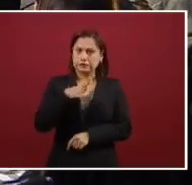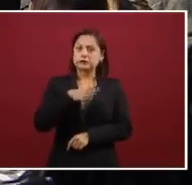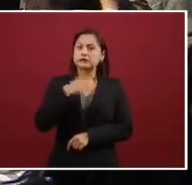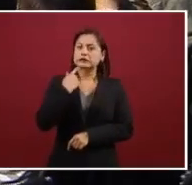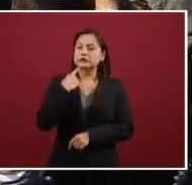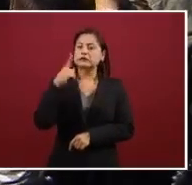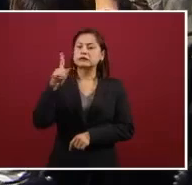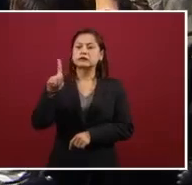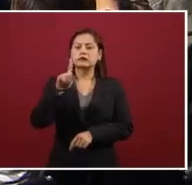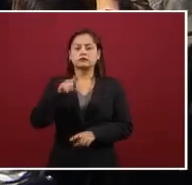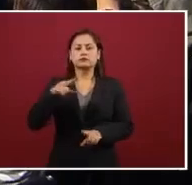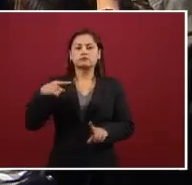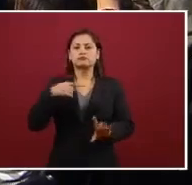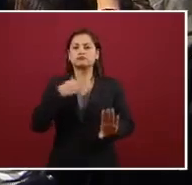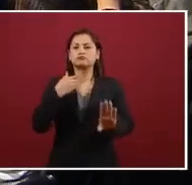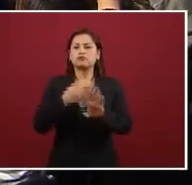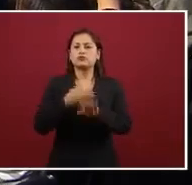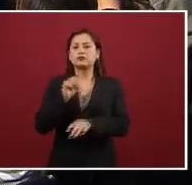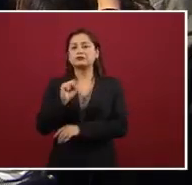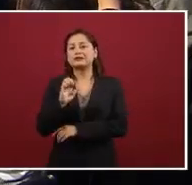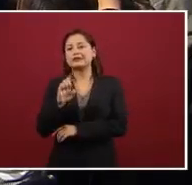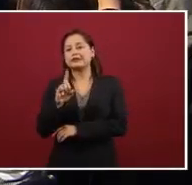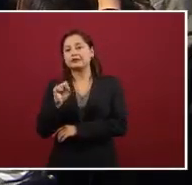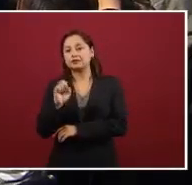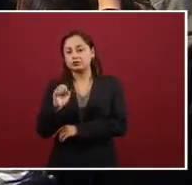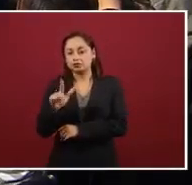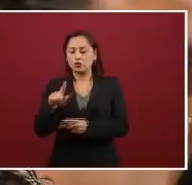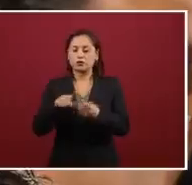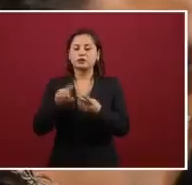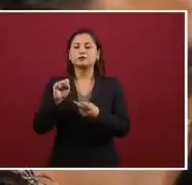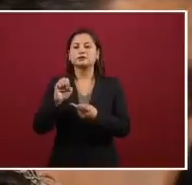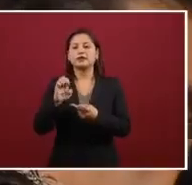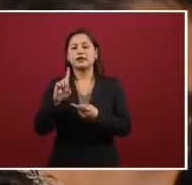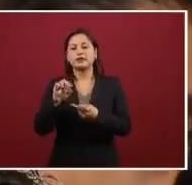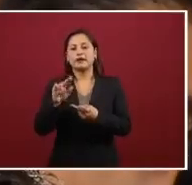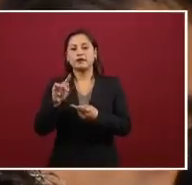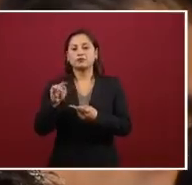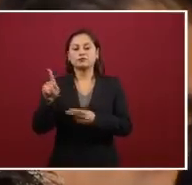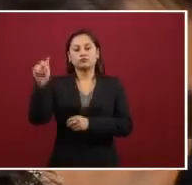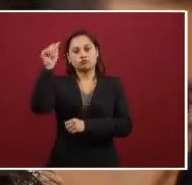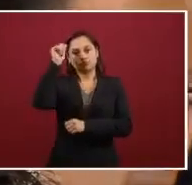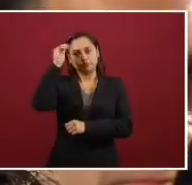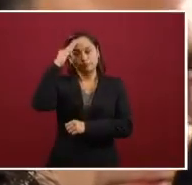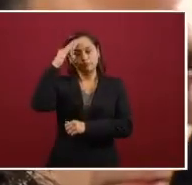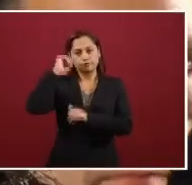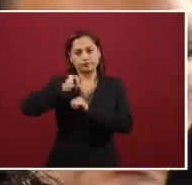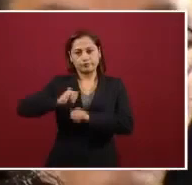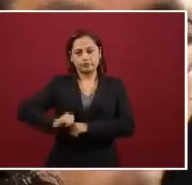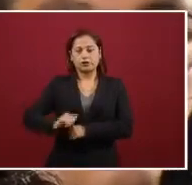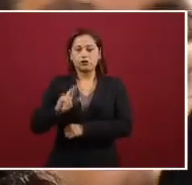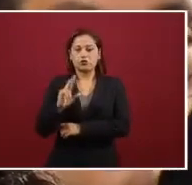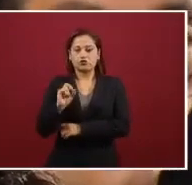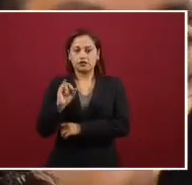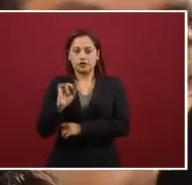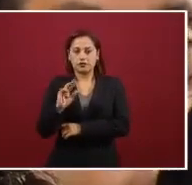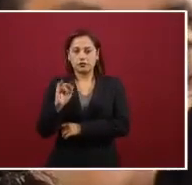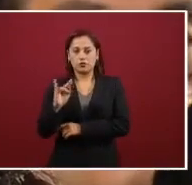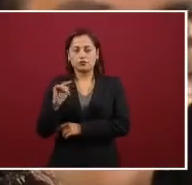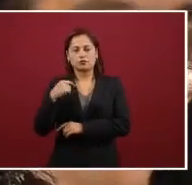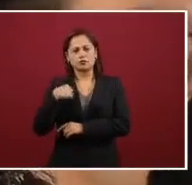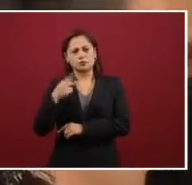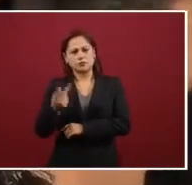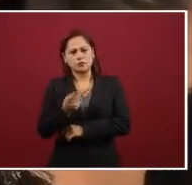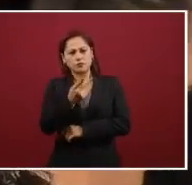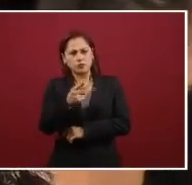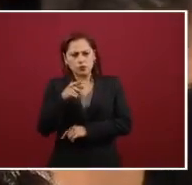en contra de la CEDESOL y la SEDATU, que justamente encabezaba Rosario Robles. La pregunta es si su gobierno también